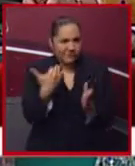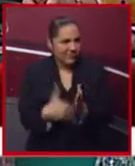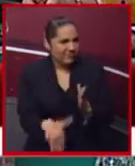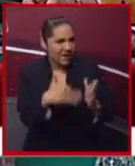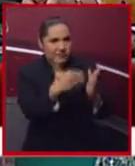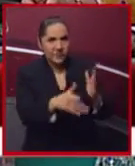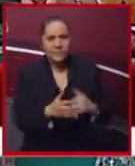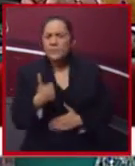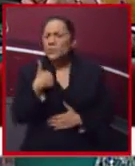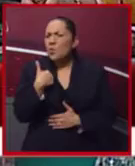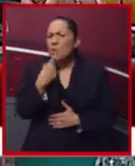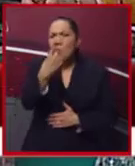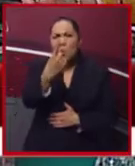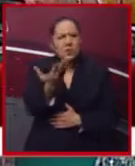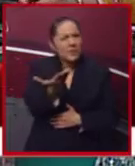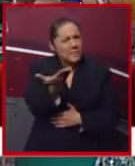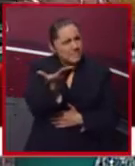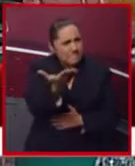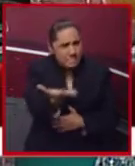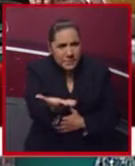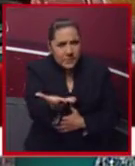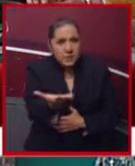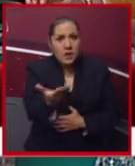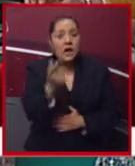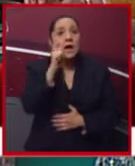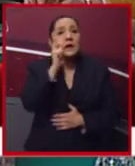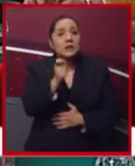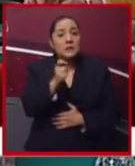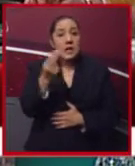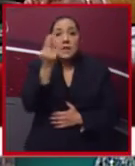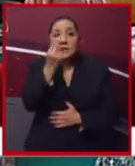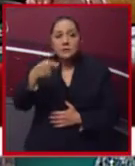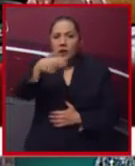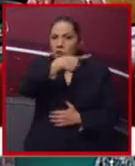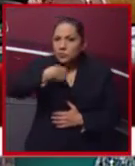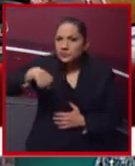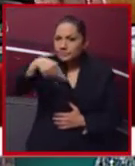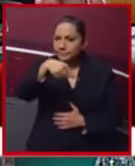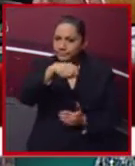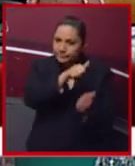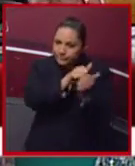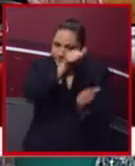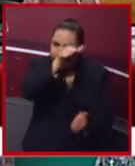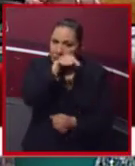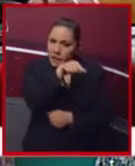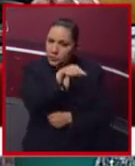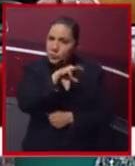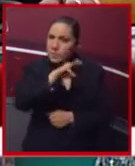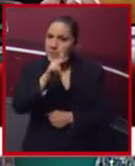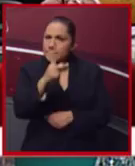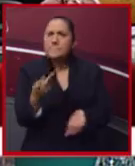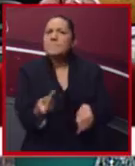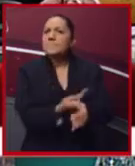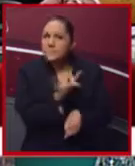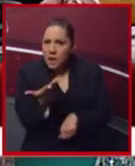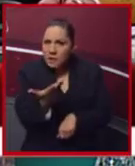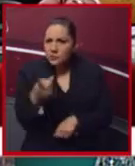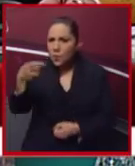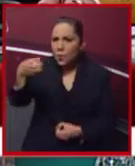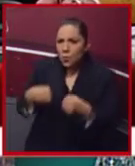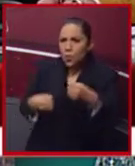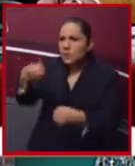nos fijemos a fondo en qué está pasando con los ministerios públicos y qué está pasando con los jueces y las